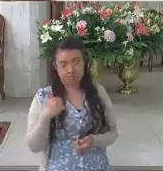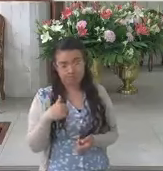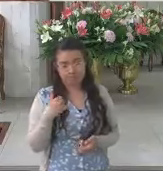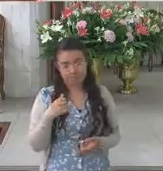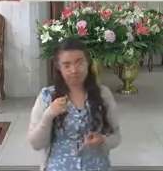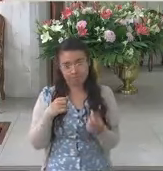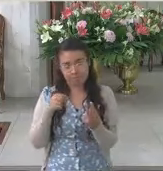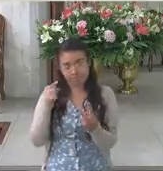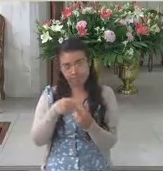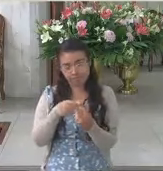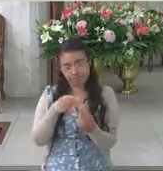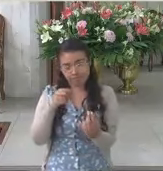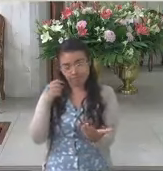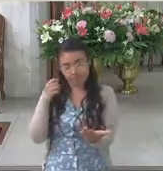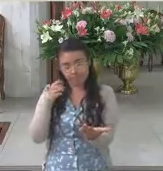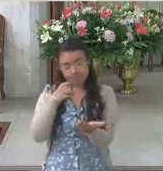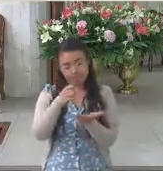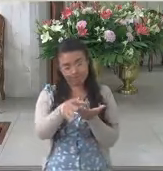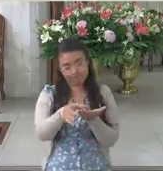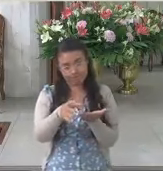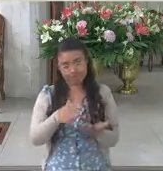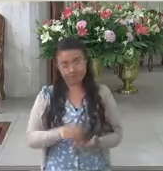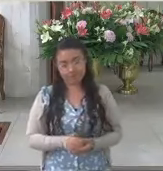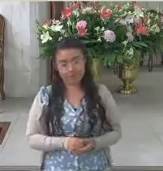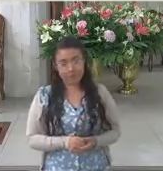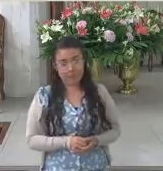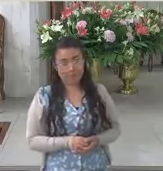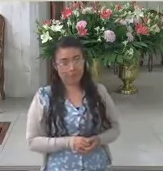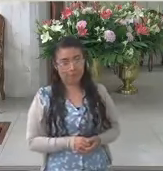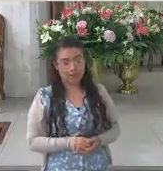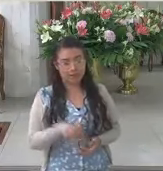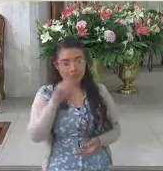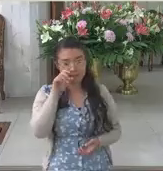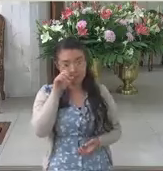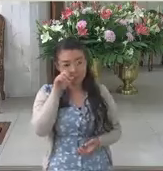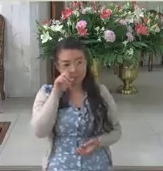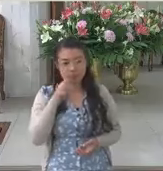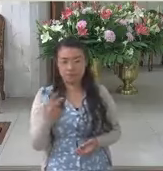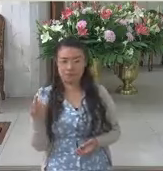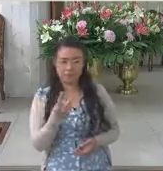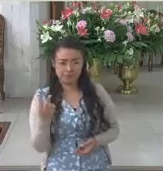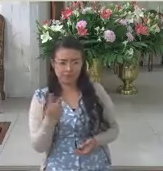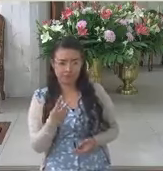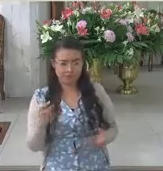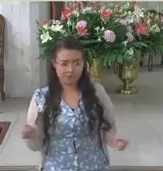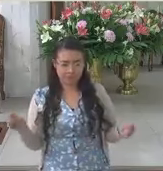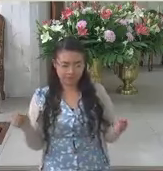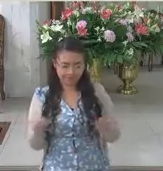destrozó los emist uno contra el otro